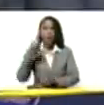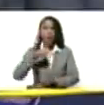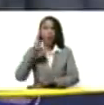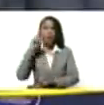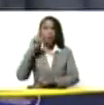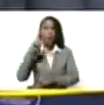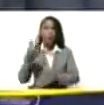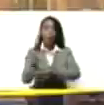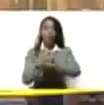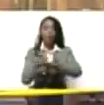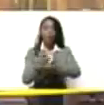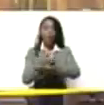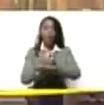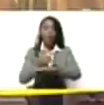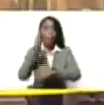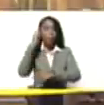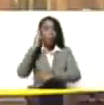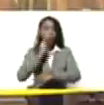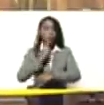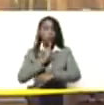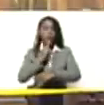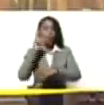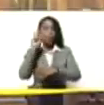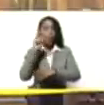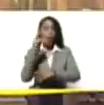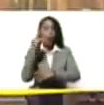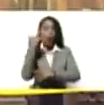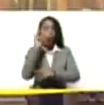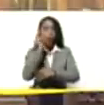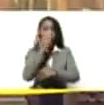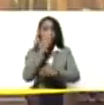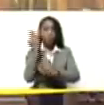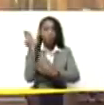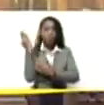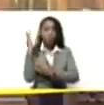un aumento del 3.1 por ciento de la inversión